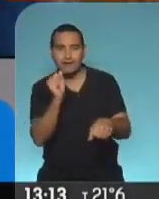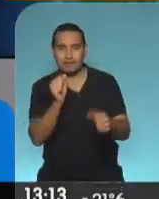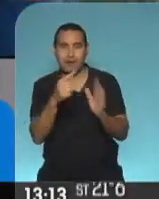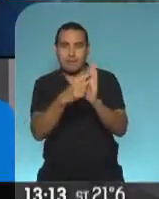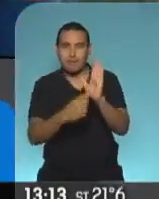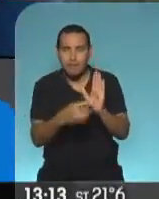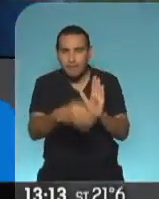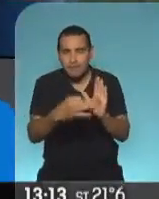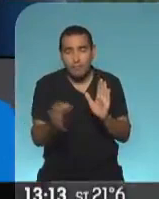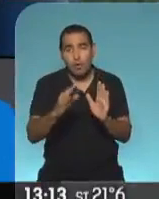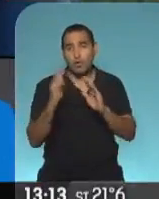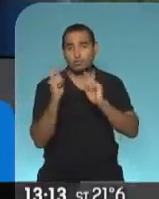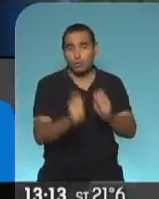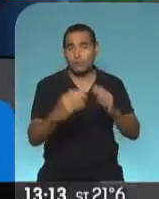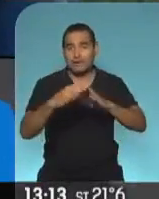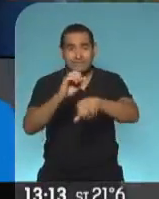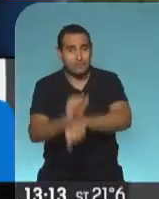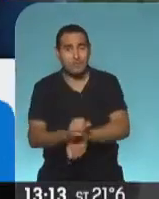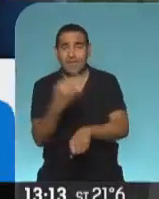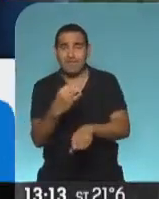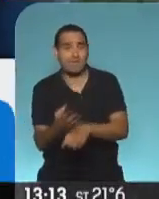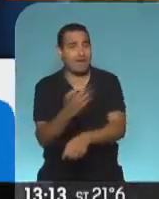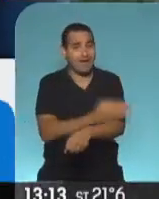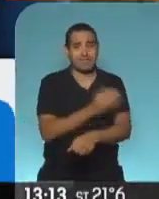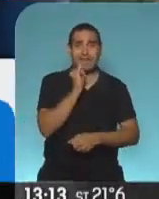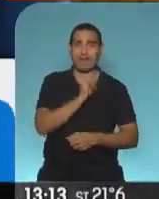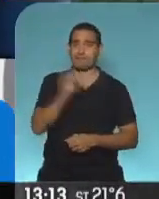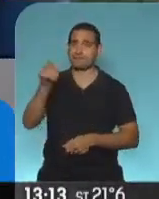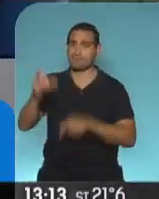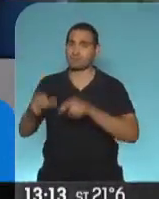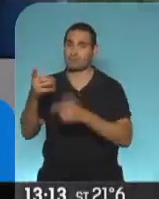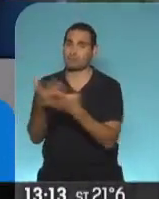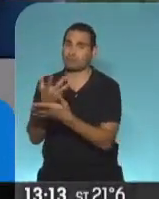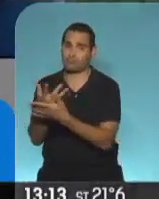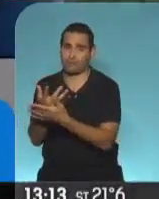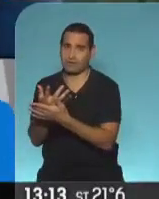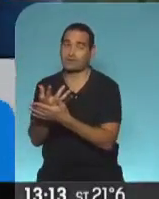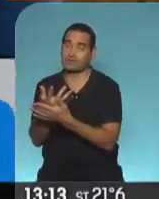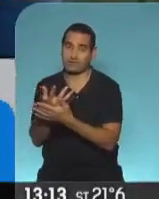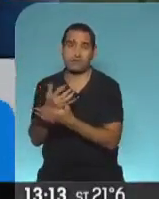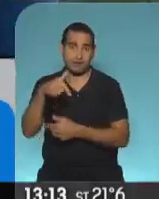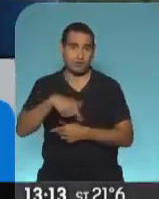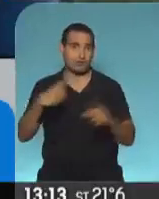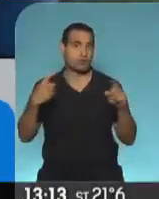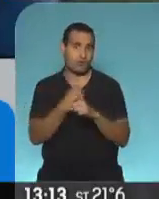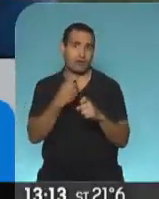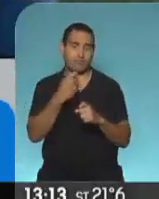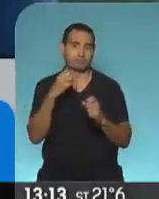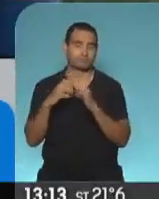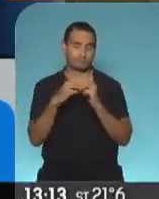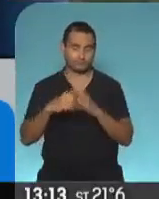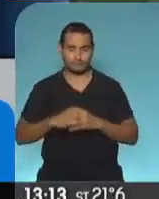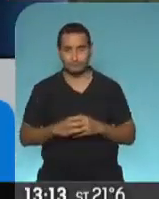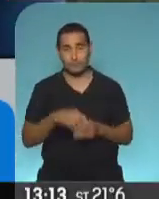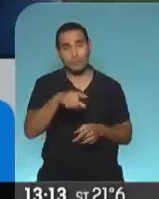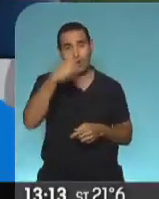prisión domiciliaria, a correrle vista a las víctimas. Y esto no se ha hecho en los casos que han generado tanta conmoción. Entonces, bueno, por empezar,